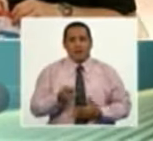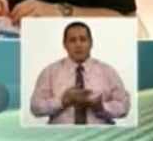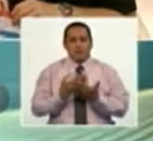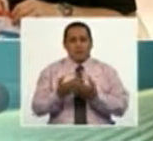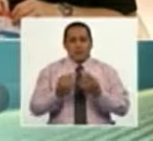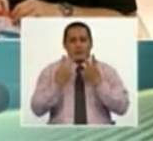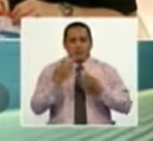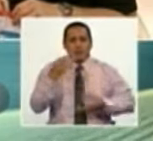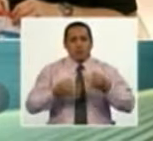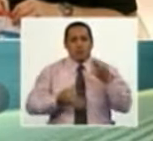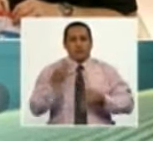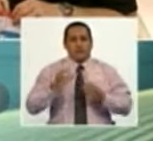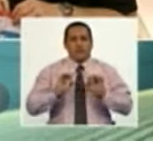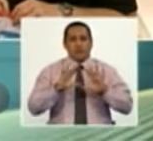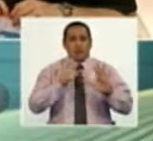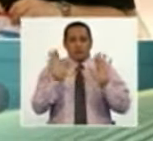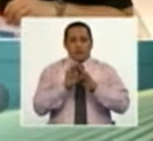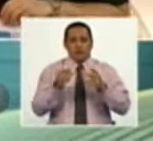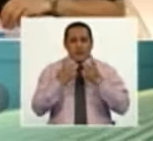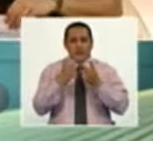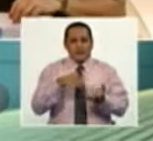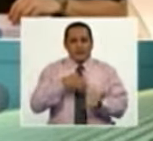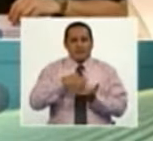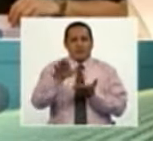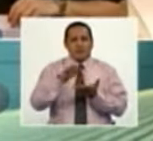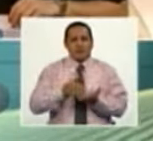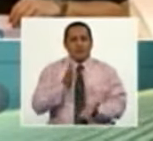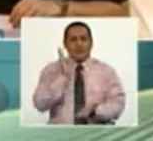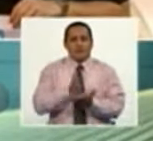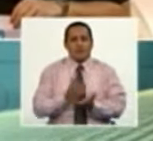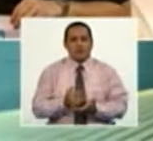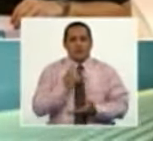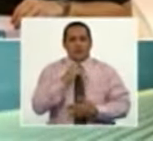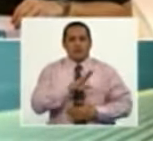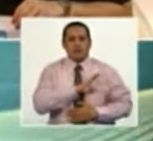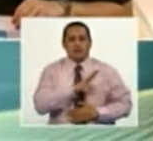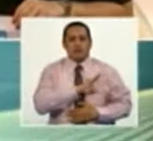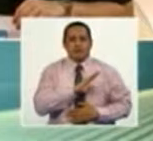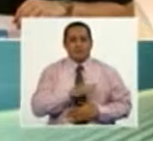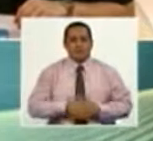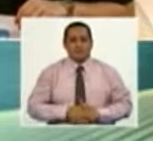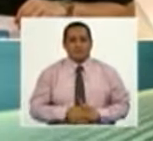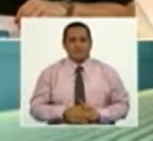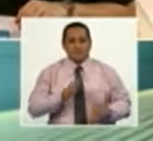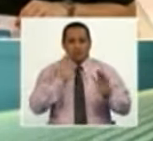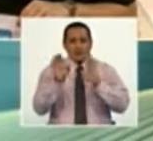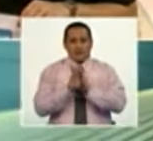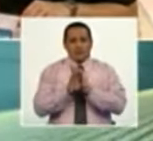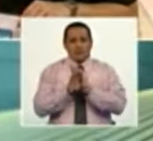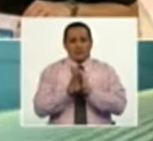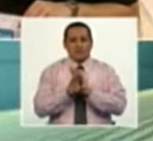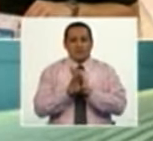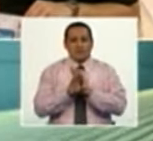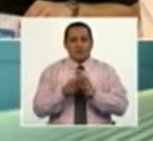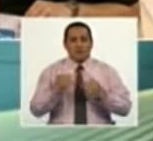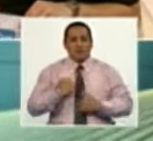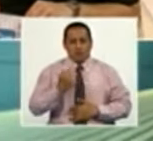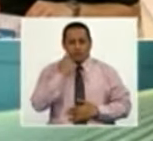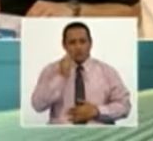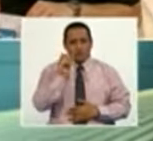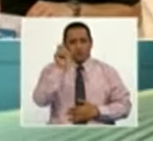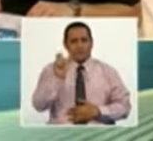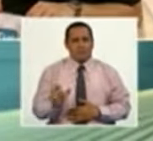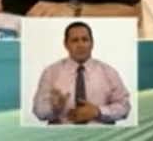obtener tutela judicial en caso considere de que el despido o la sanción ha sido abusiva o arbitraria. Por ejemplo, yo he